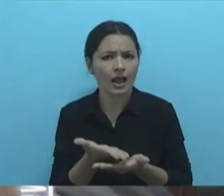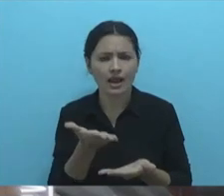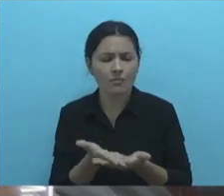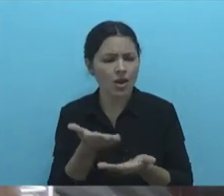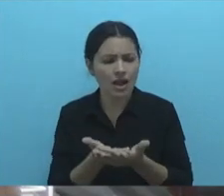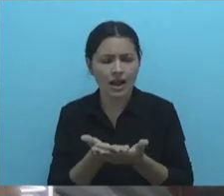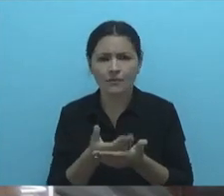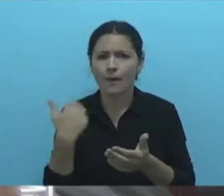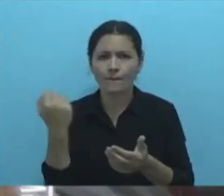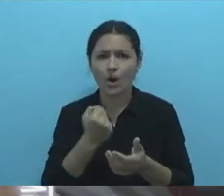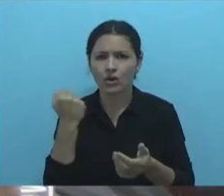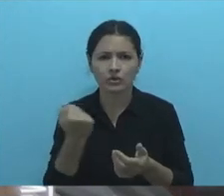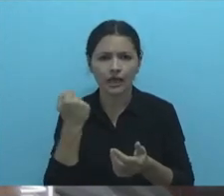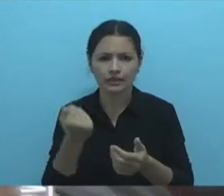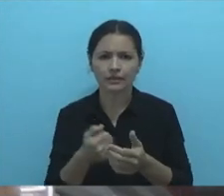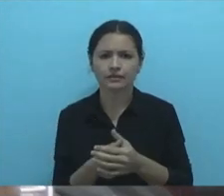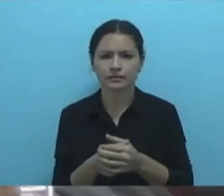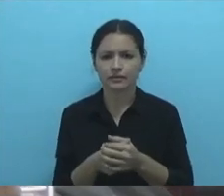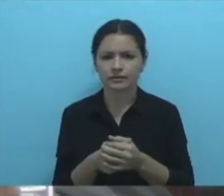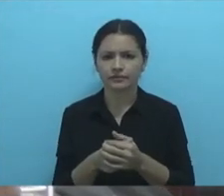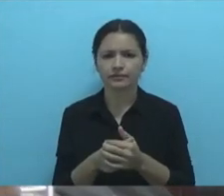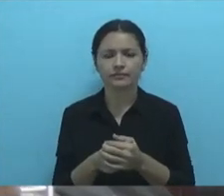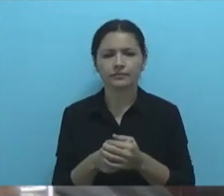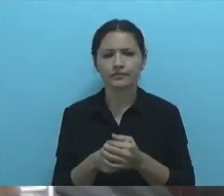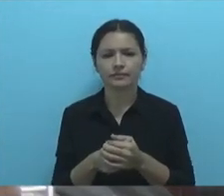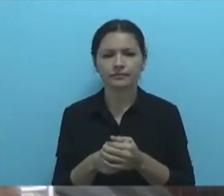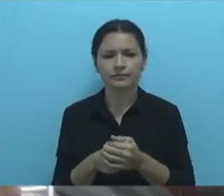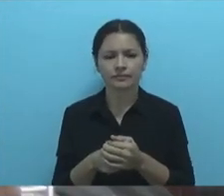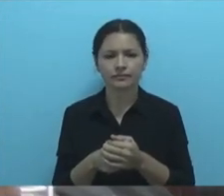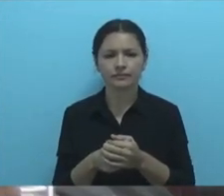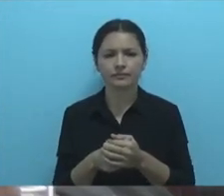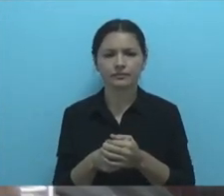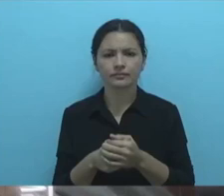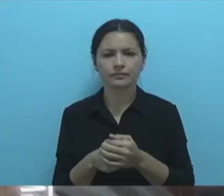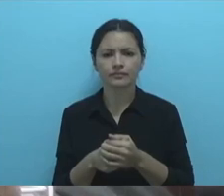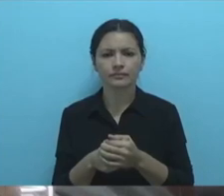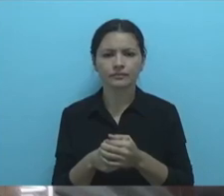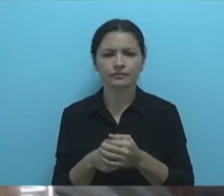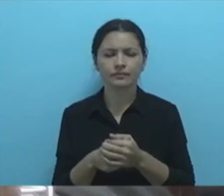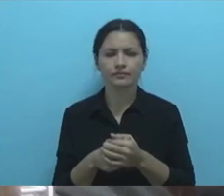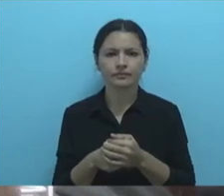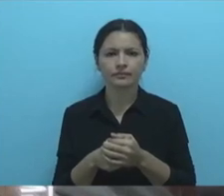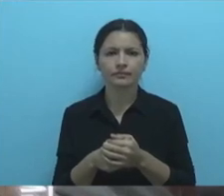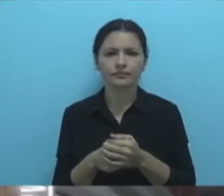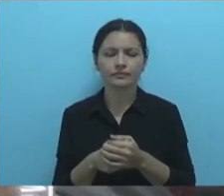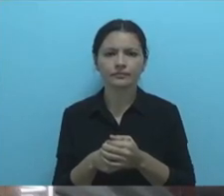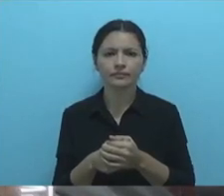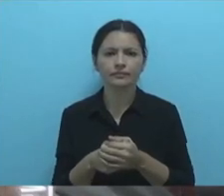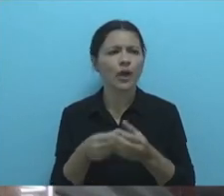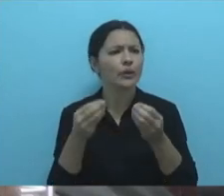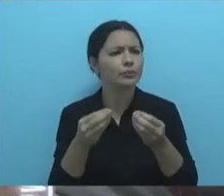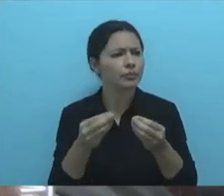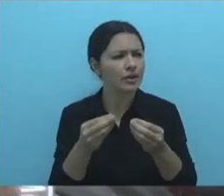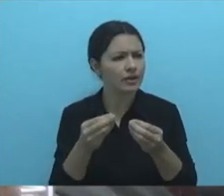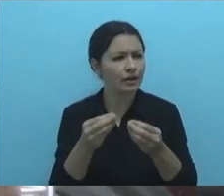se está sancionando hoy es indiscutible y es innegable Y eso tiene que ver tiene que ver con